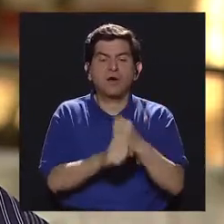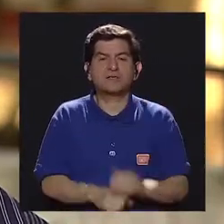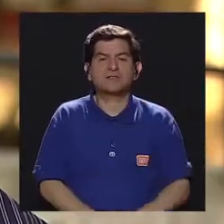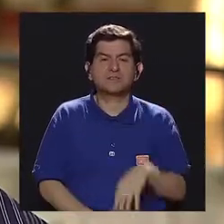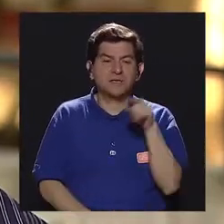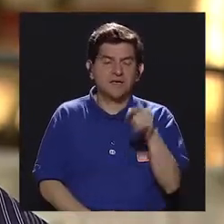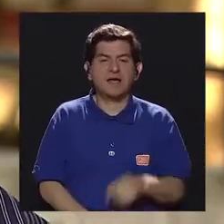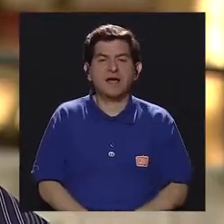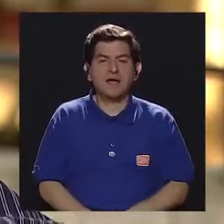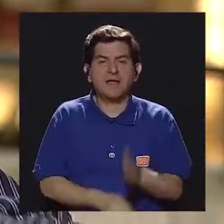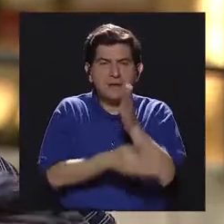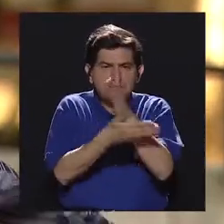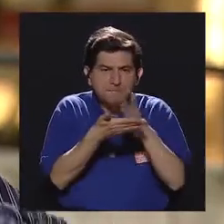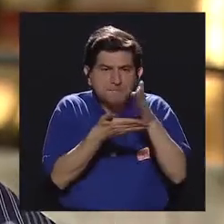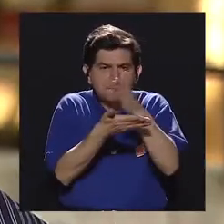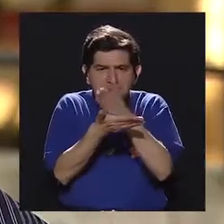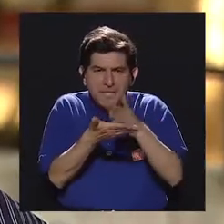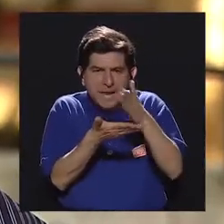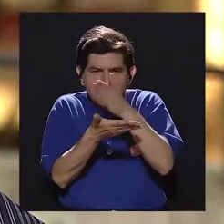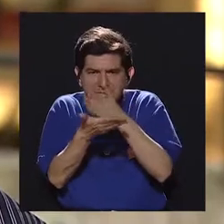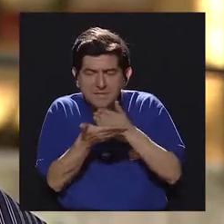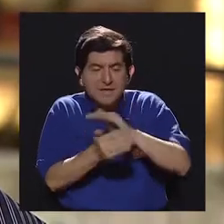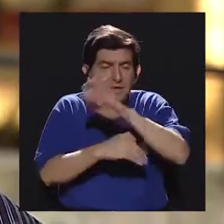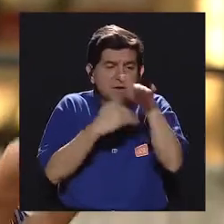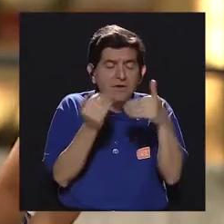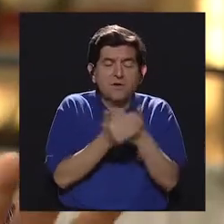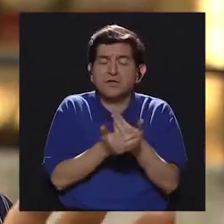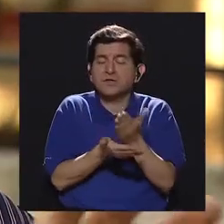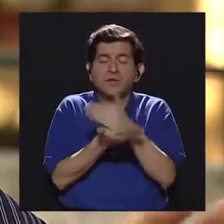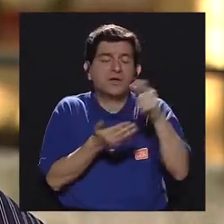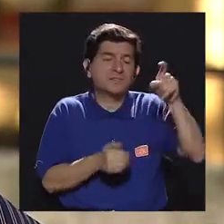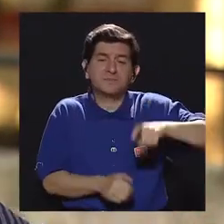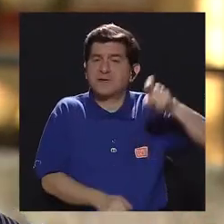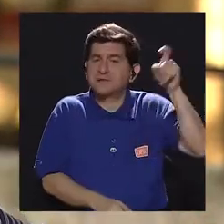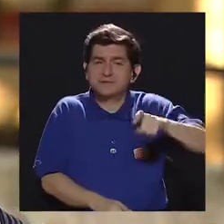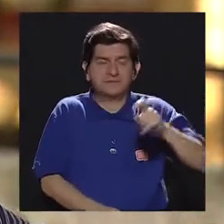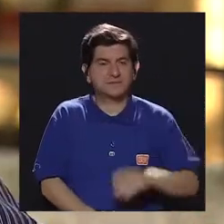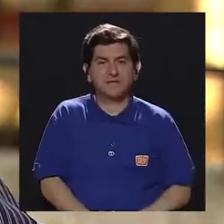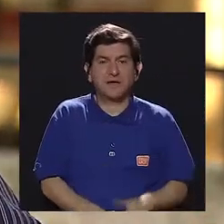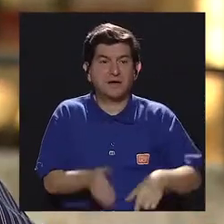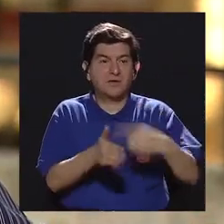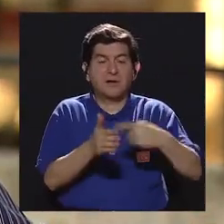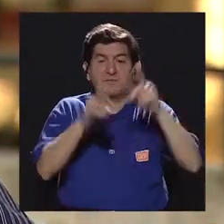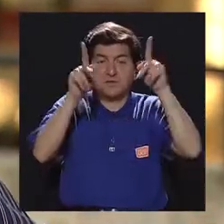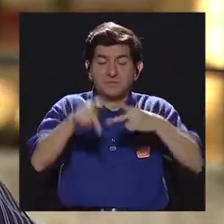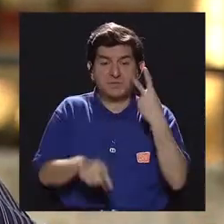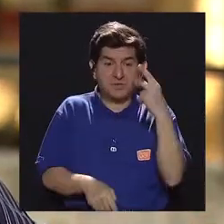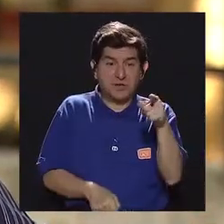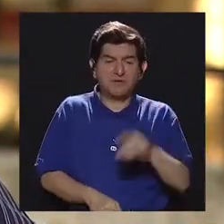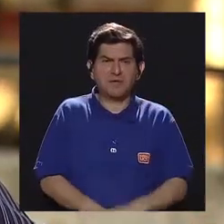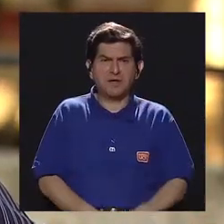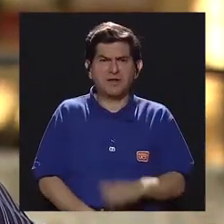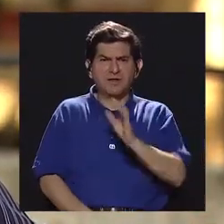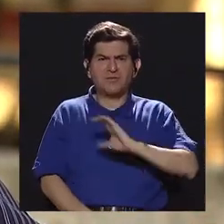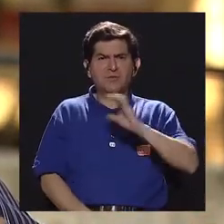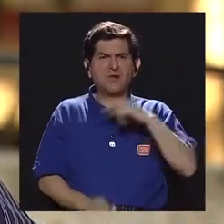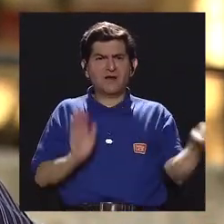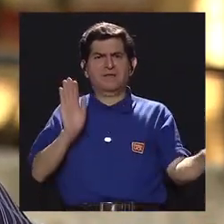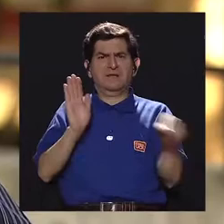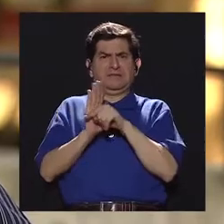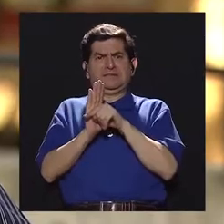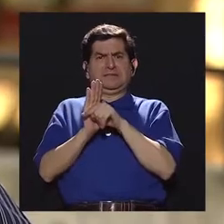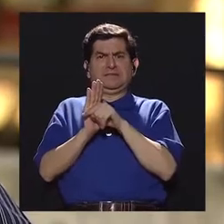realiza odontosección, que es partir el diente en todos los pedazos que sea necesario. A veces los pacientes ven eso con una connotación